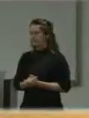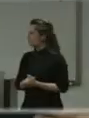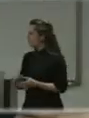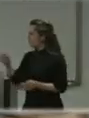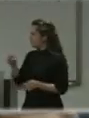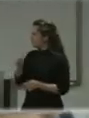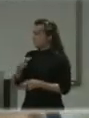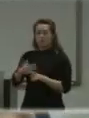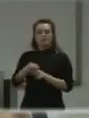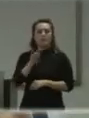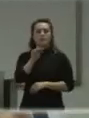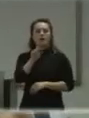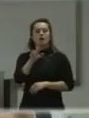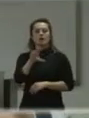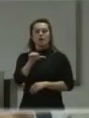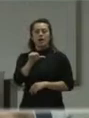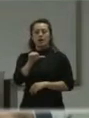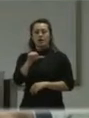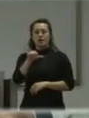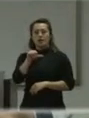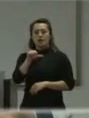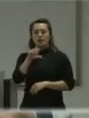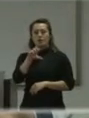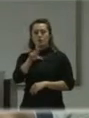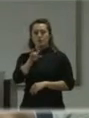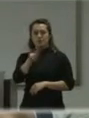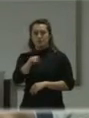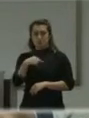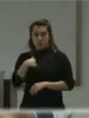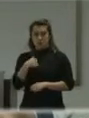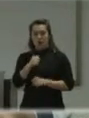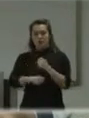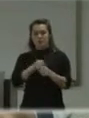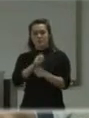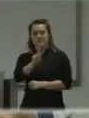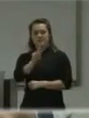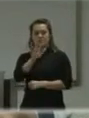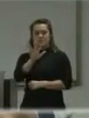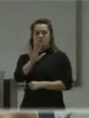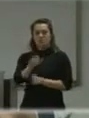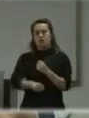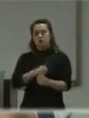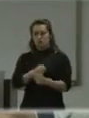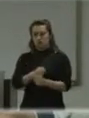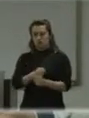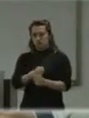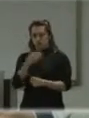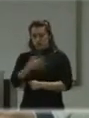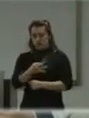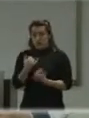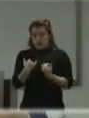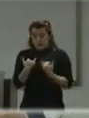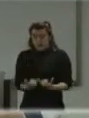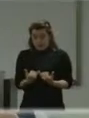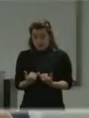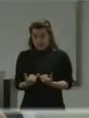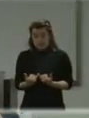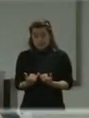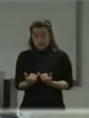Yo me llamo María Camila Lozano Luis tengo 25 años ahorita